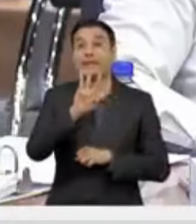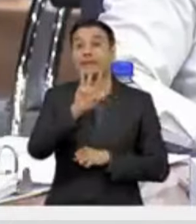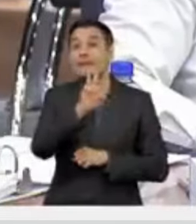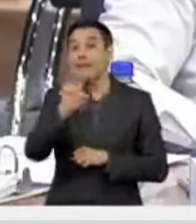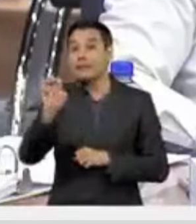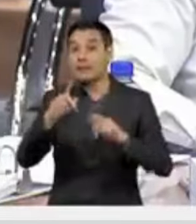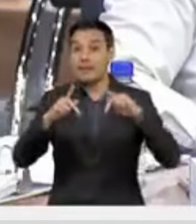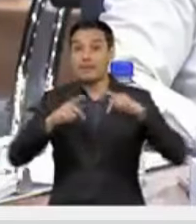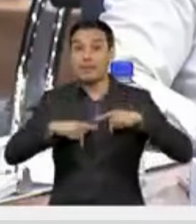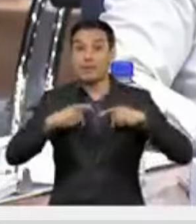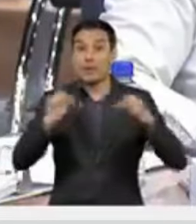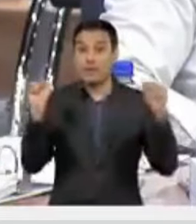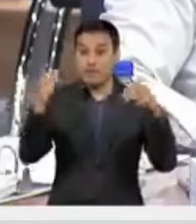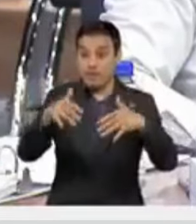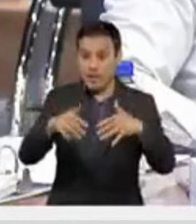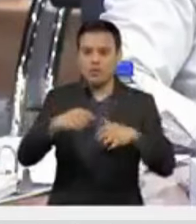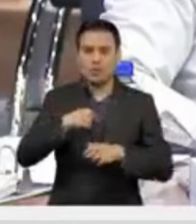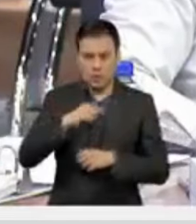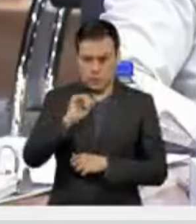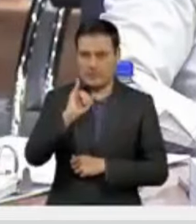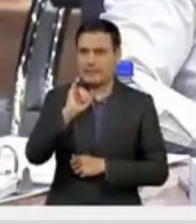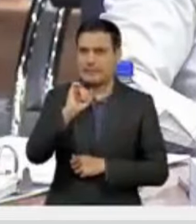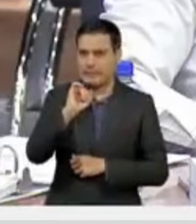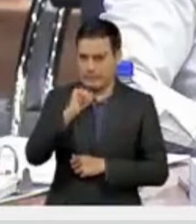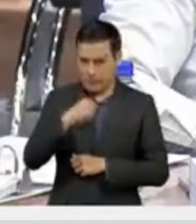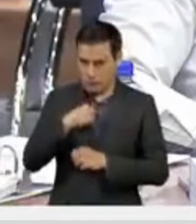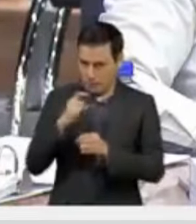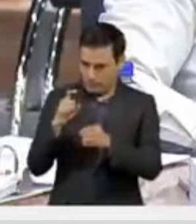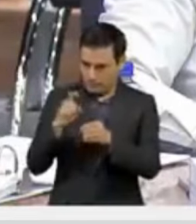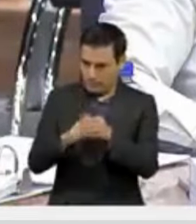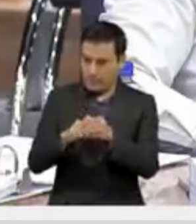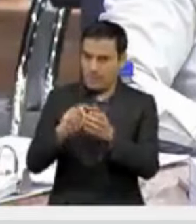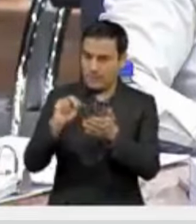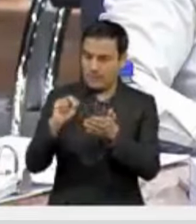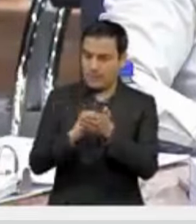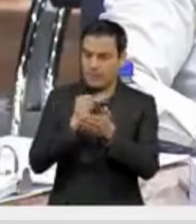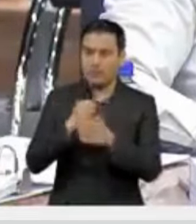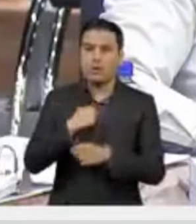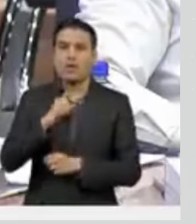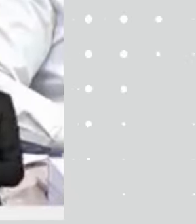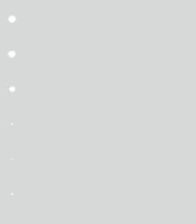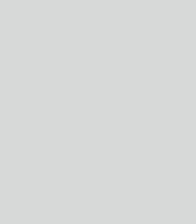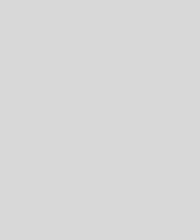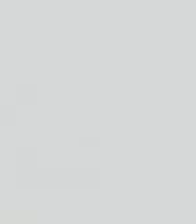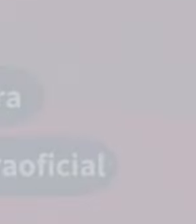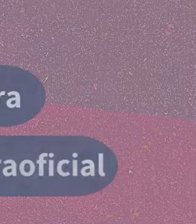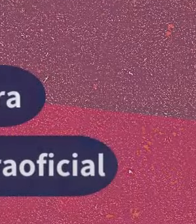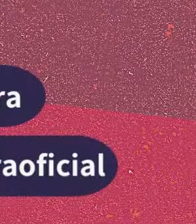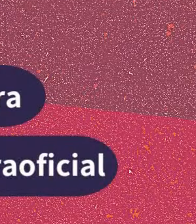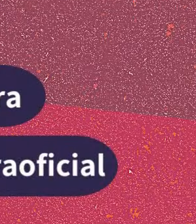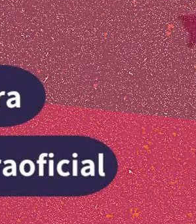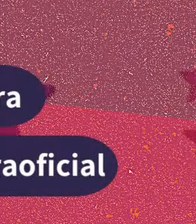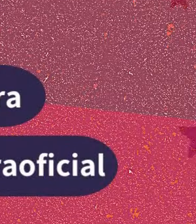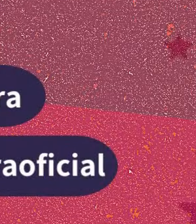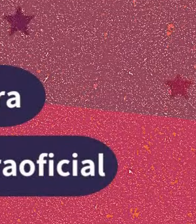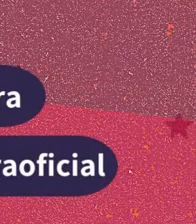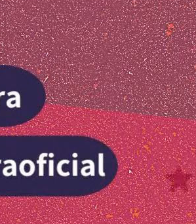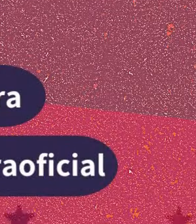yo. Yo soy convocante a la fundación del PRD a mis 24 años de edad que tenía. El señor no existía.